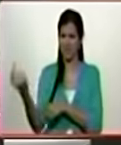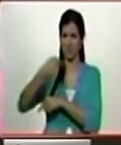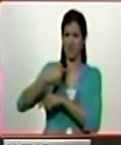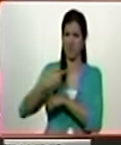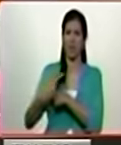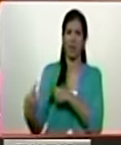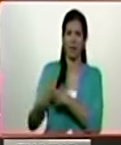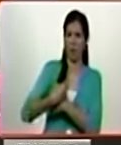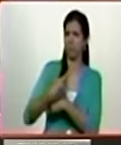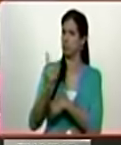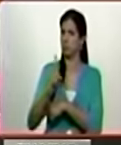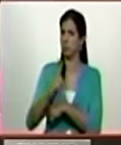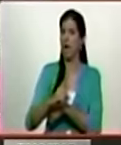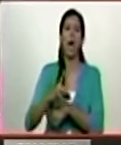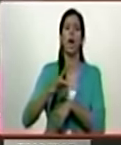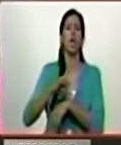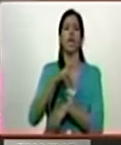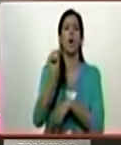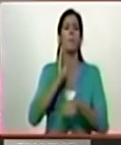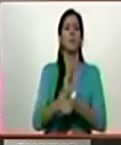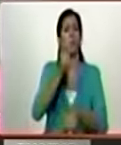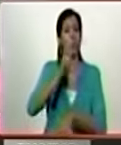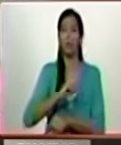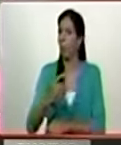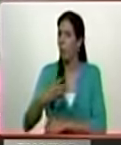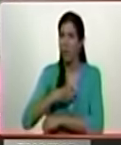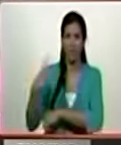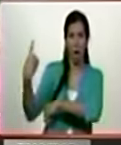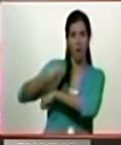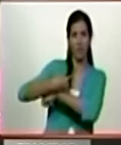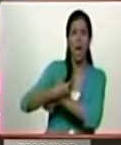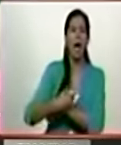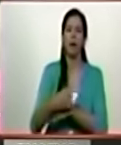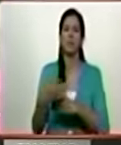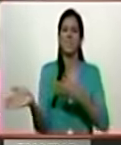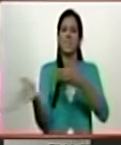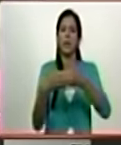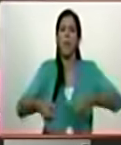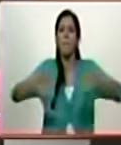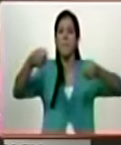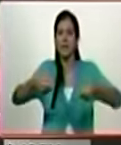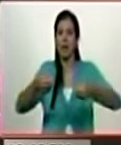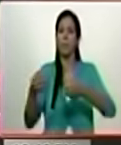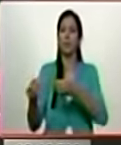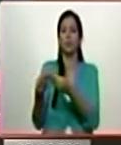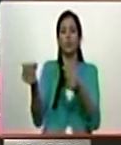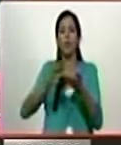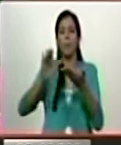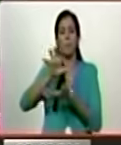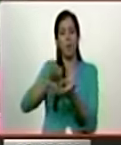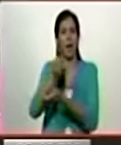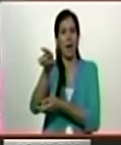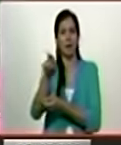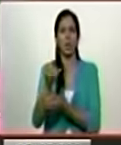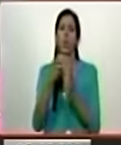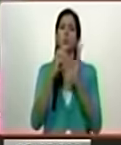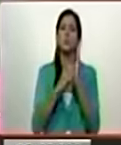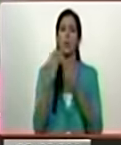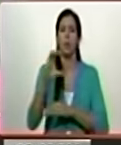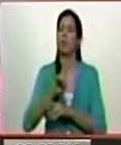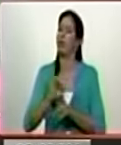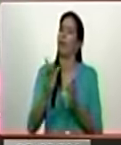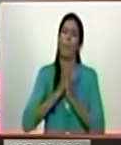de proteger a nuestro pueblo. A nosotros nadie nos va a decir que cerremos Mercal solo para que se solucione el problema de Cúcuta. Por Dios, hermano,